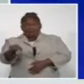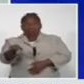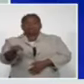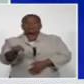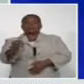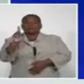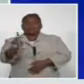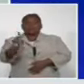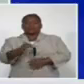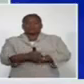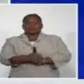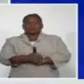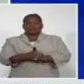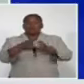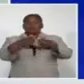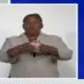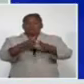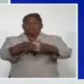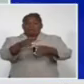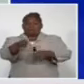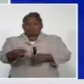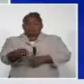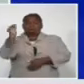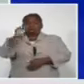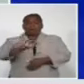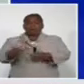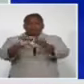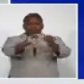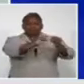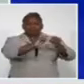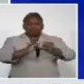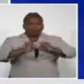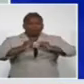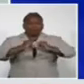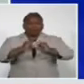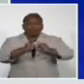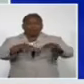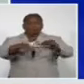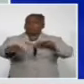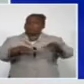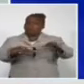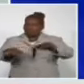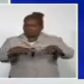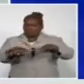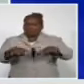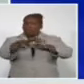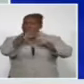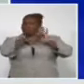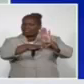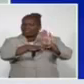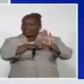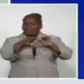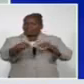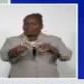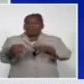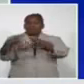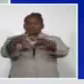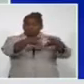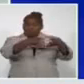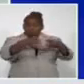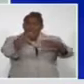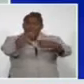Granma, que conocemos de la transmisión elevada, de las acciones que se realizan, de los equipos de trabajo que